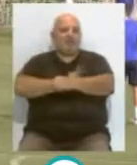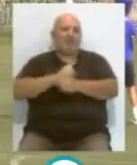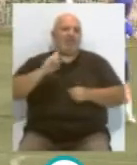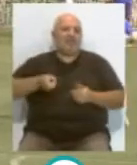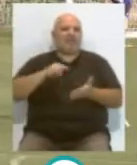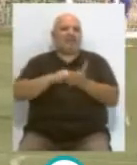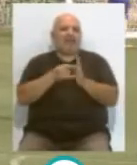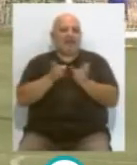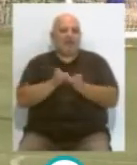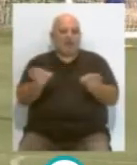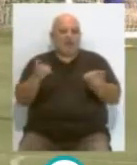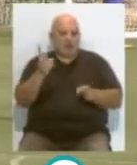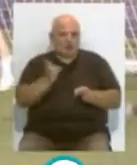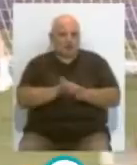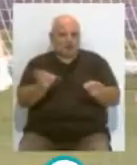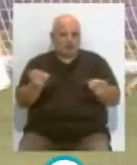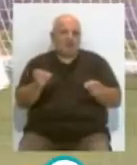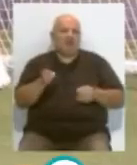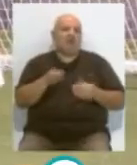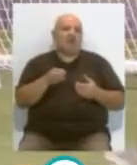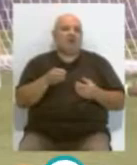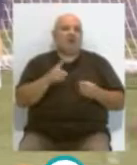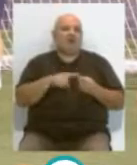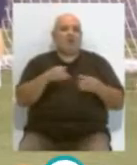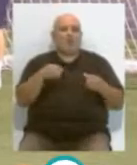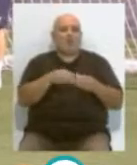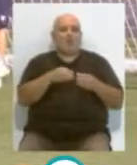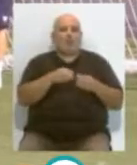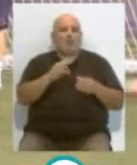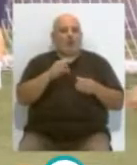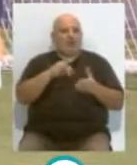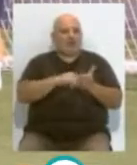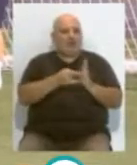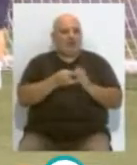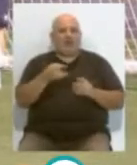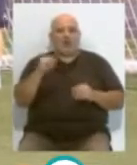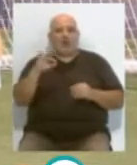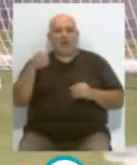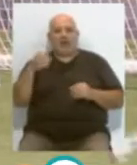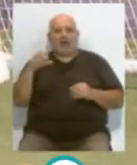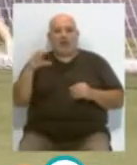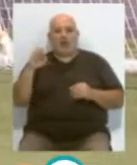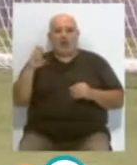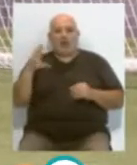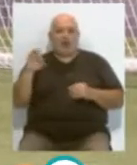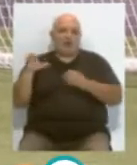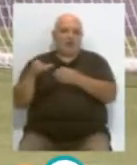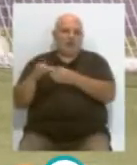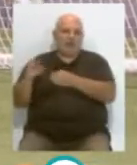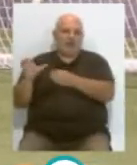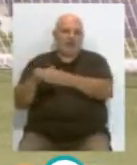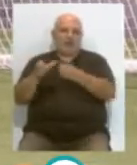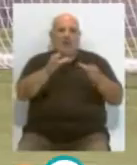técnica, Álvaro con su cuerpo técnico, Jorge Cordero con Enrique y con su